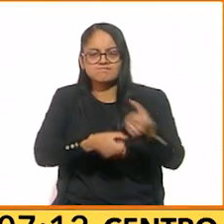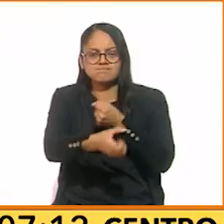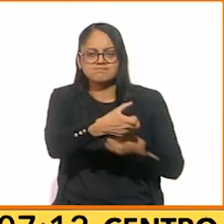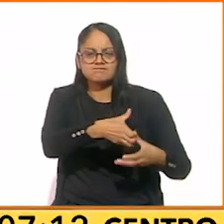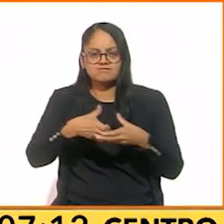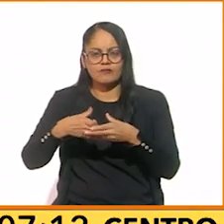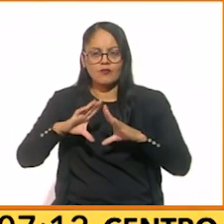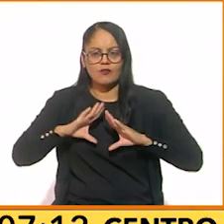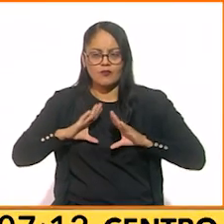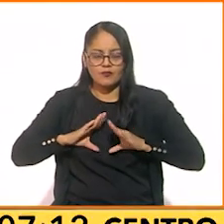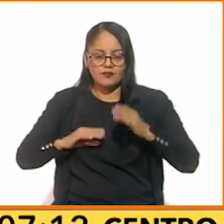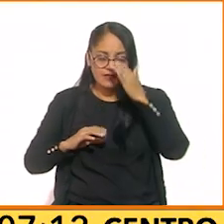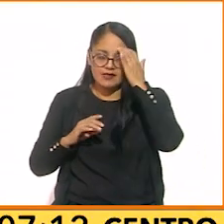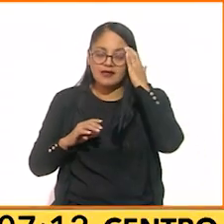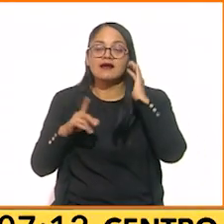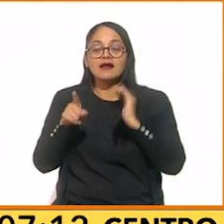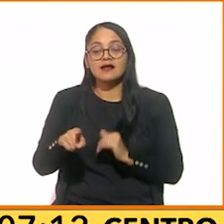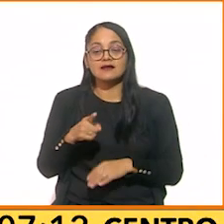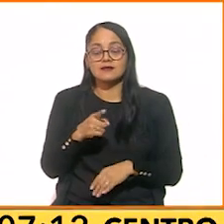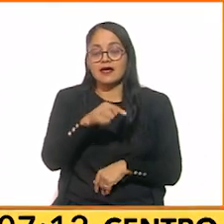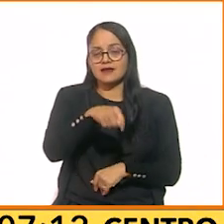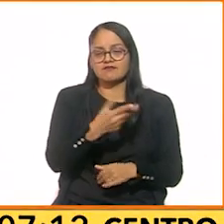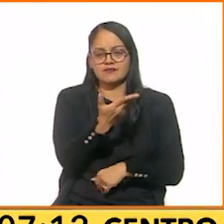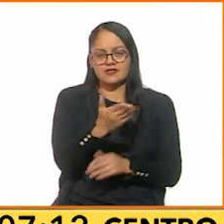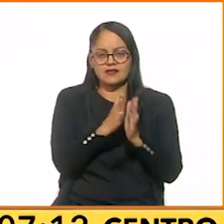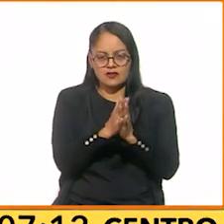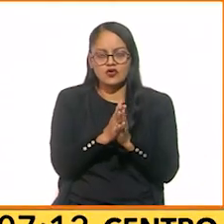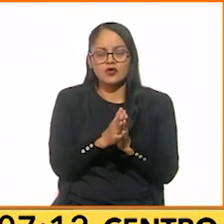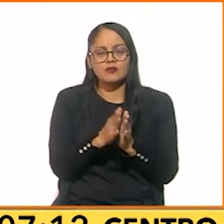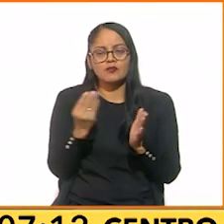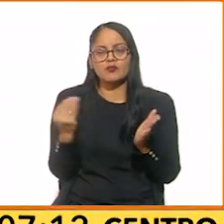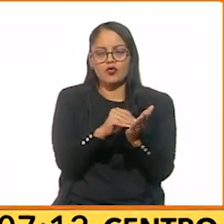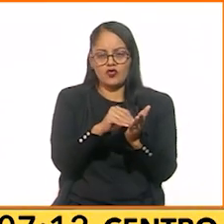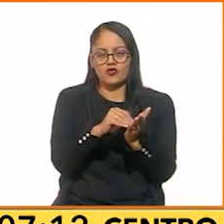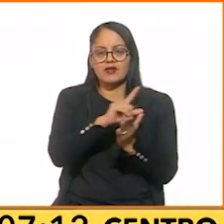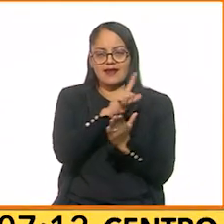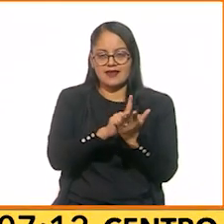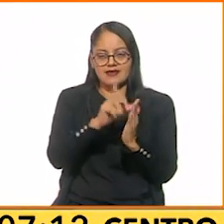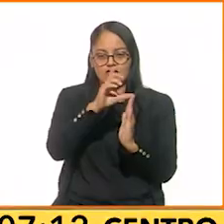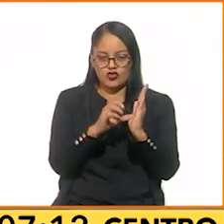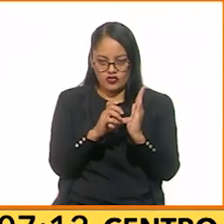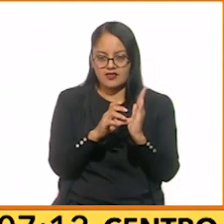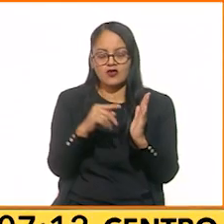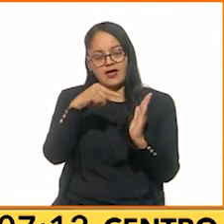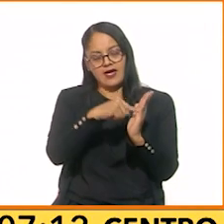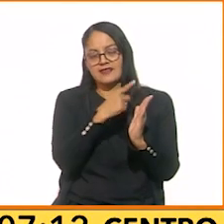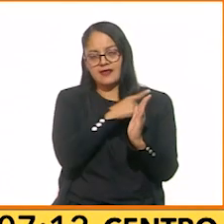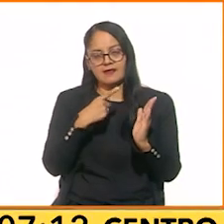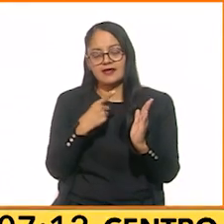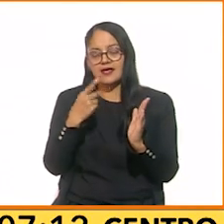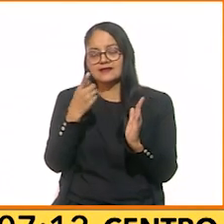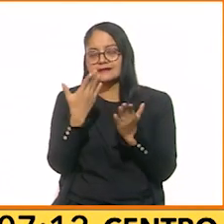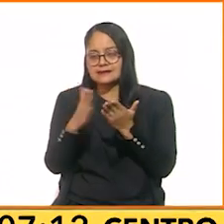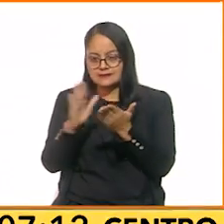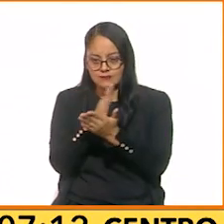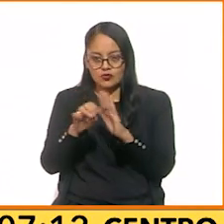en 2011 le pidió al Estado mexicano, lo más importante, tipificarlo en el Código Penal, y esto es importante